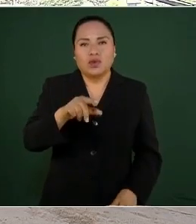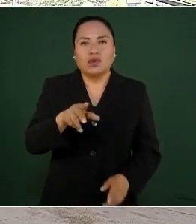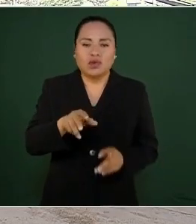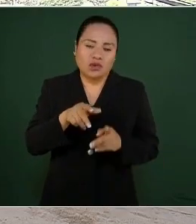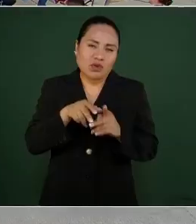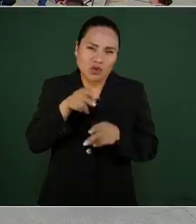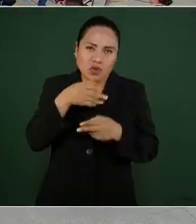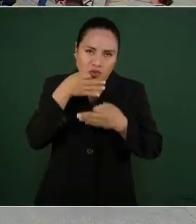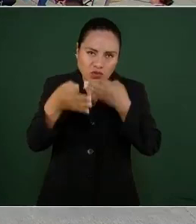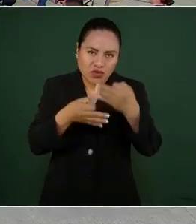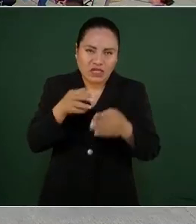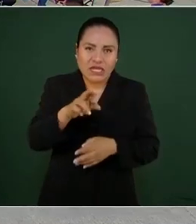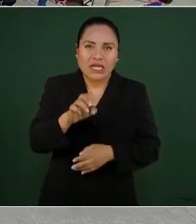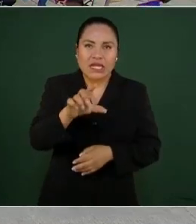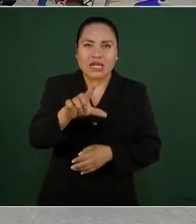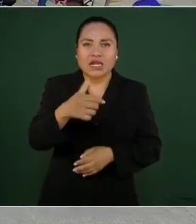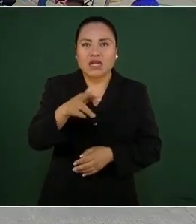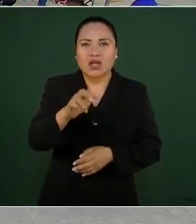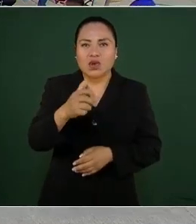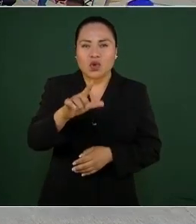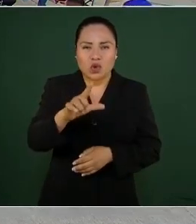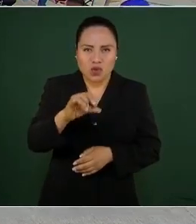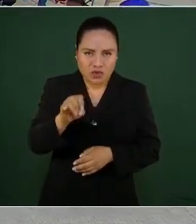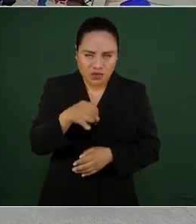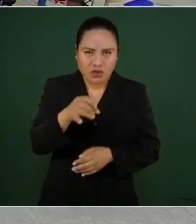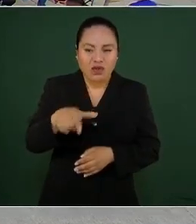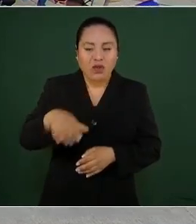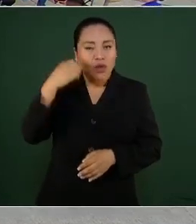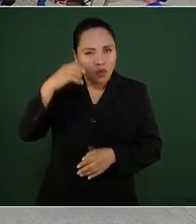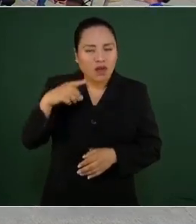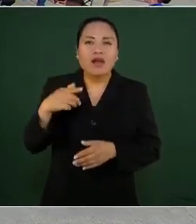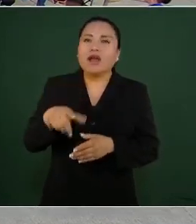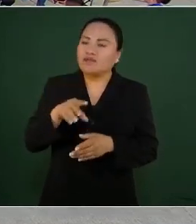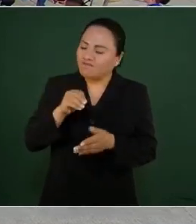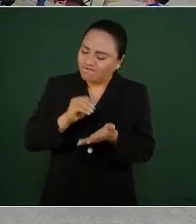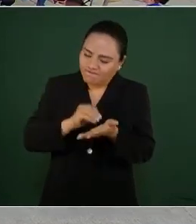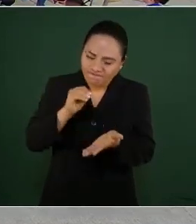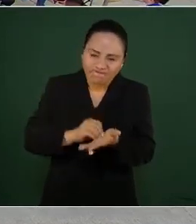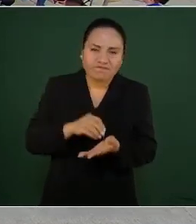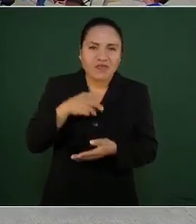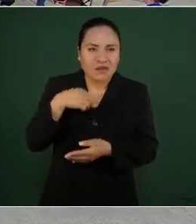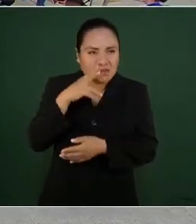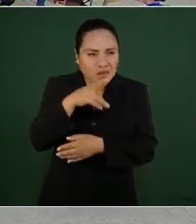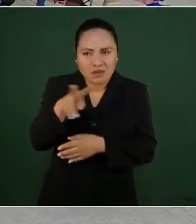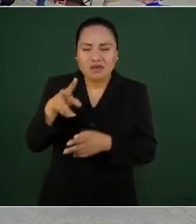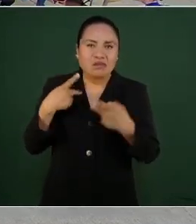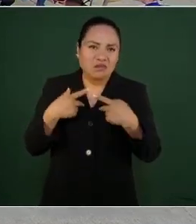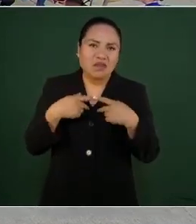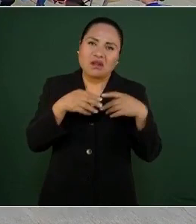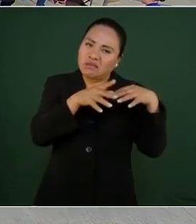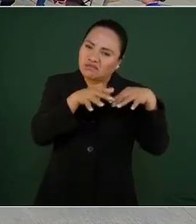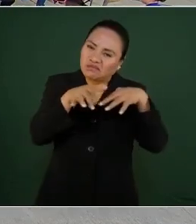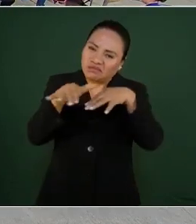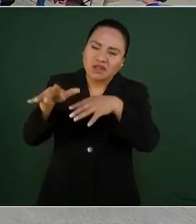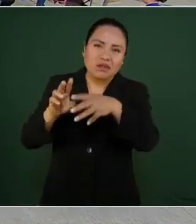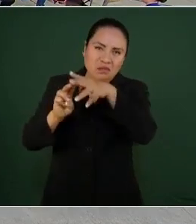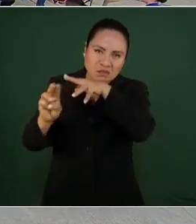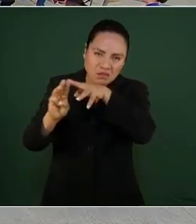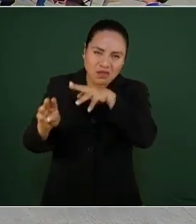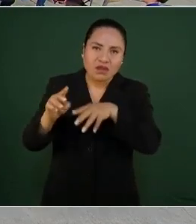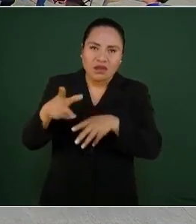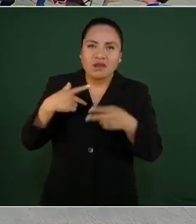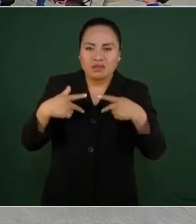Reloj. Presidente, en Oaxaca se sigue viviendo el tema de la migración de los países del sur y preguntarle, presidente, si ha